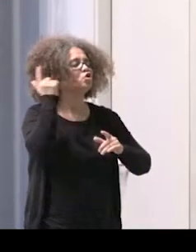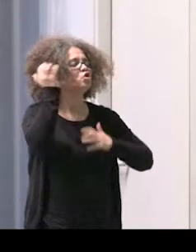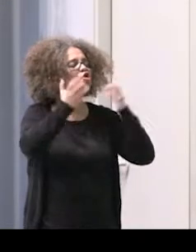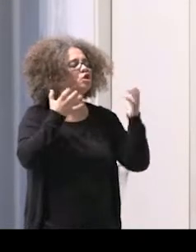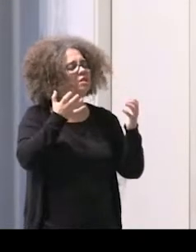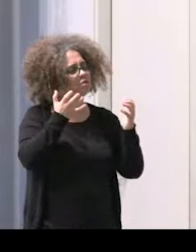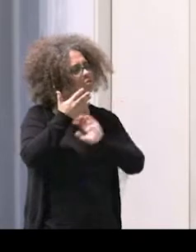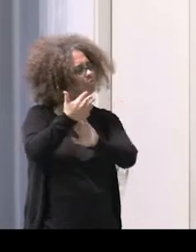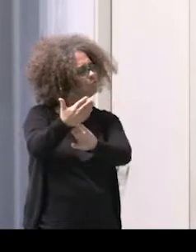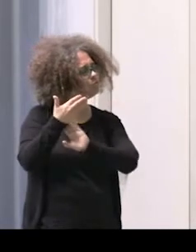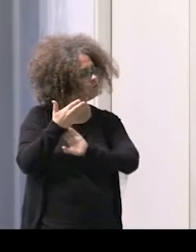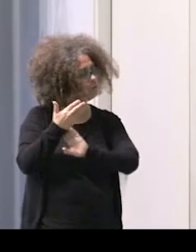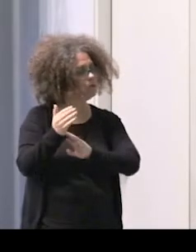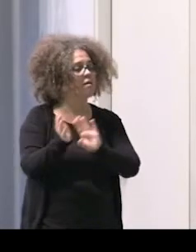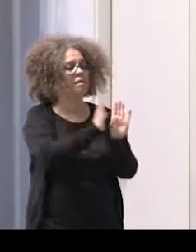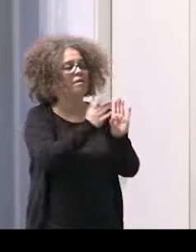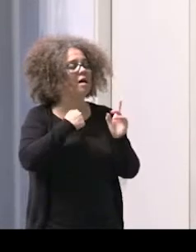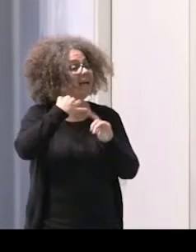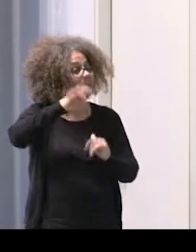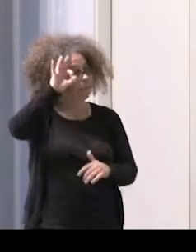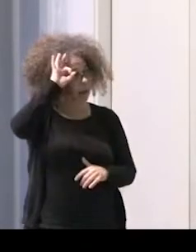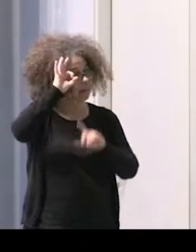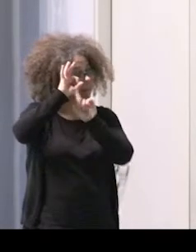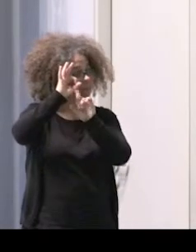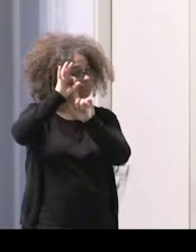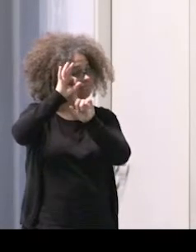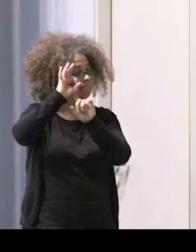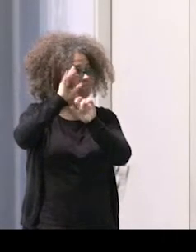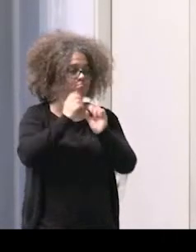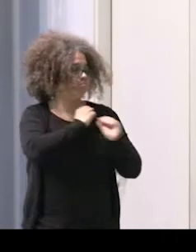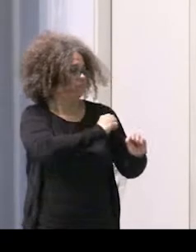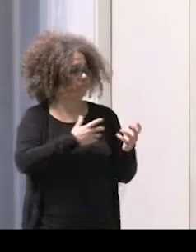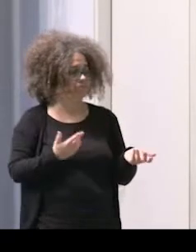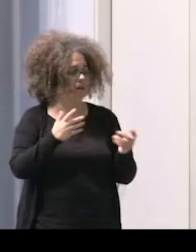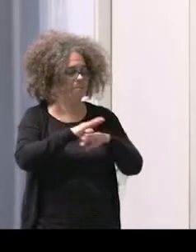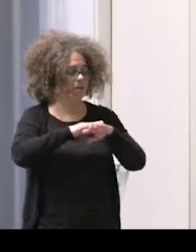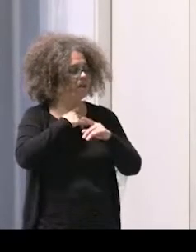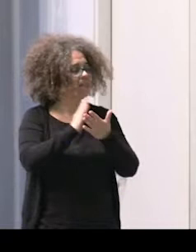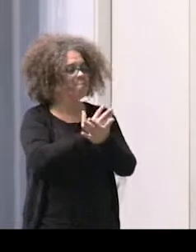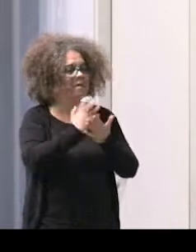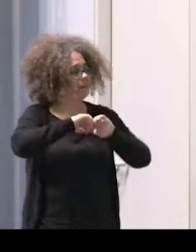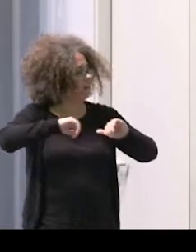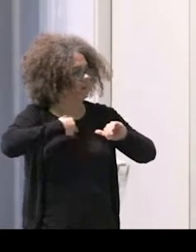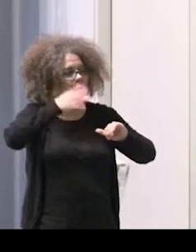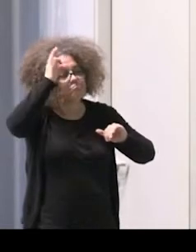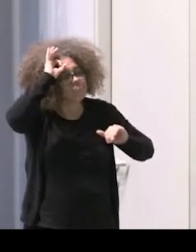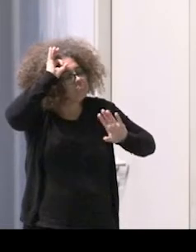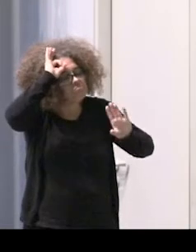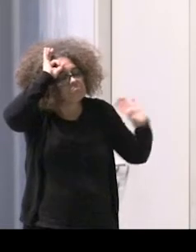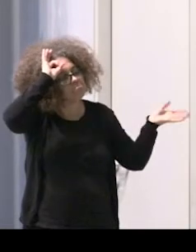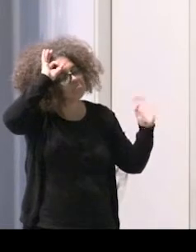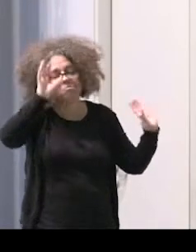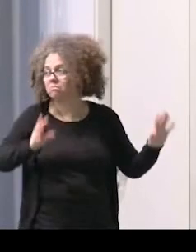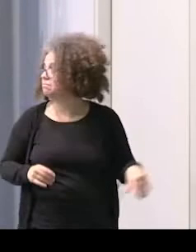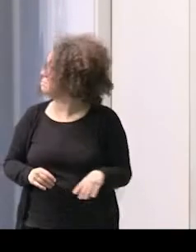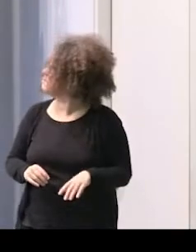¿Qué es lo que ocurre con la estimulación eléctrica del implante? Pues que es totalmente independiente del reflejo olivococlear, de los reflejos olivococleares. En esta imagen